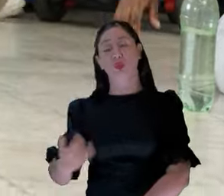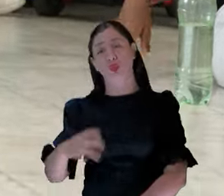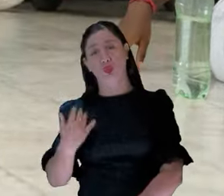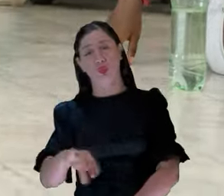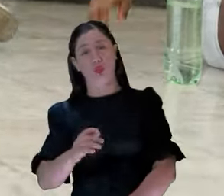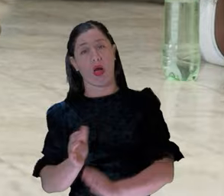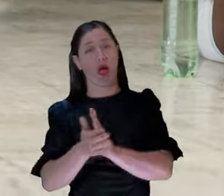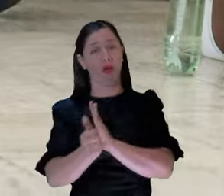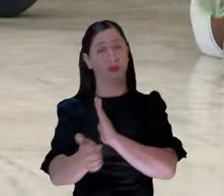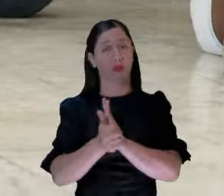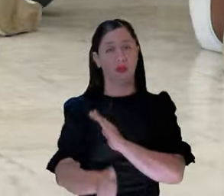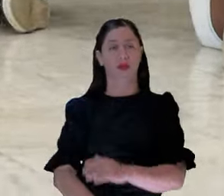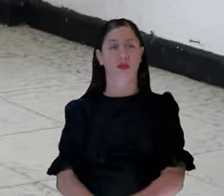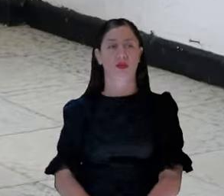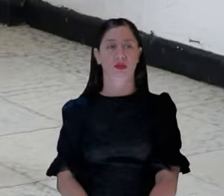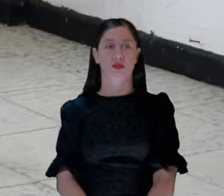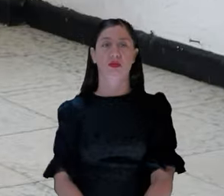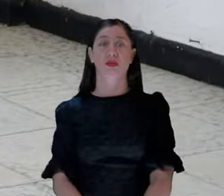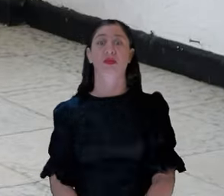está